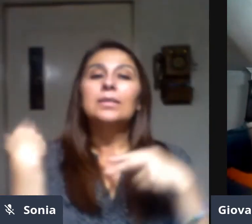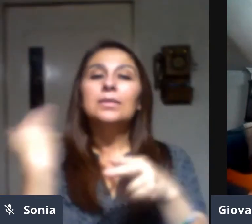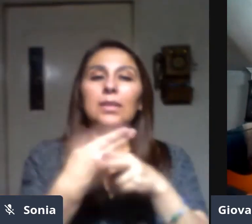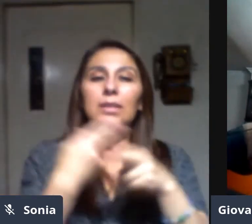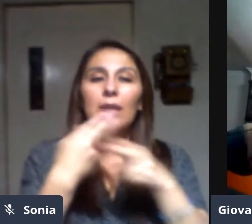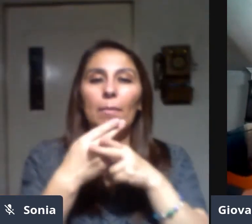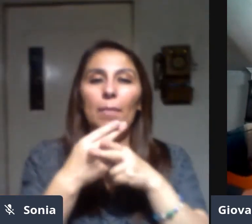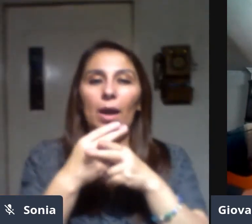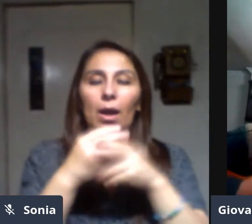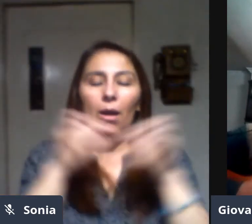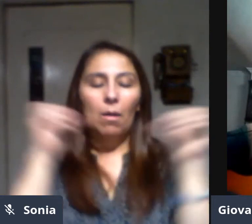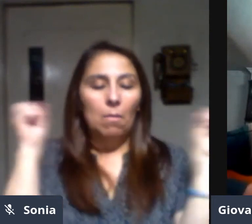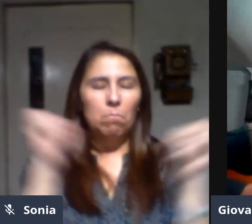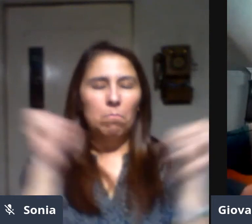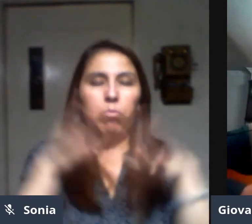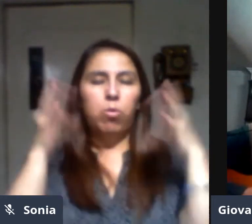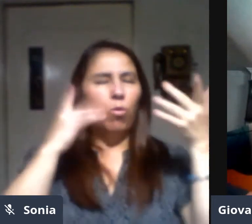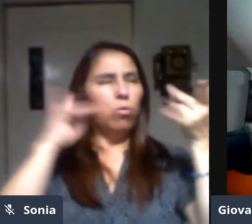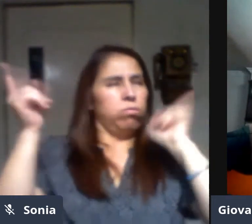gracias